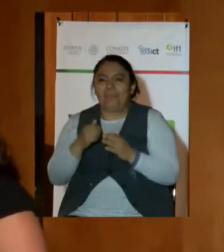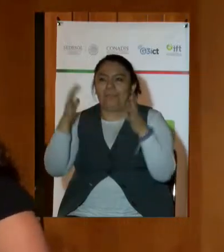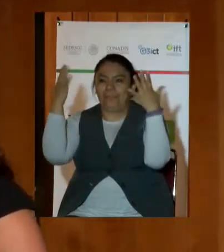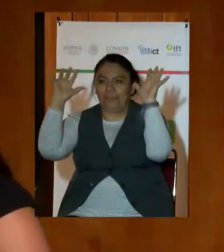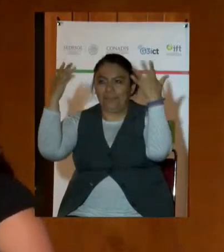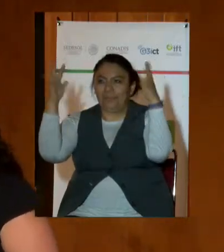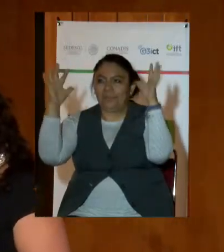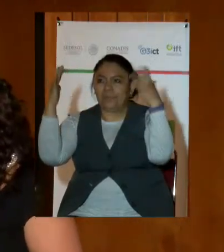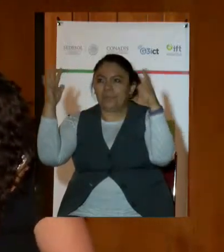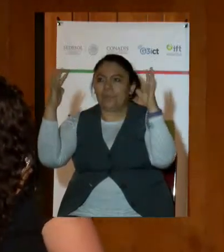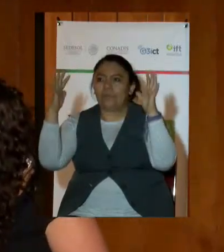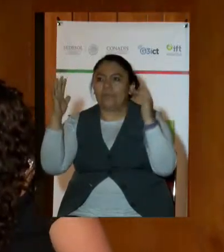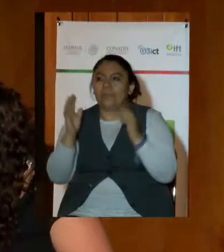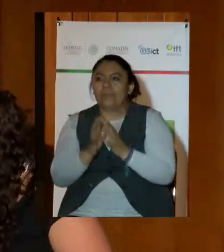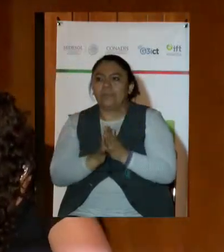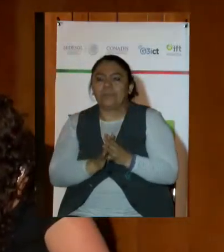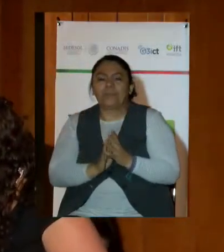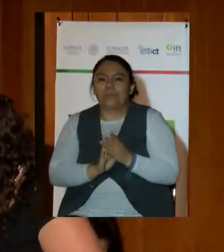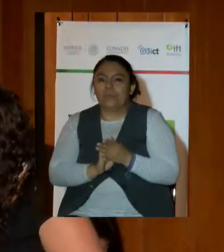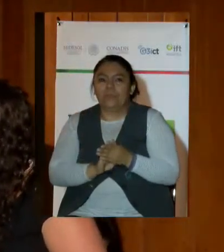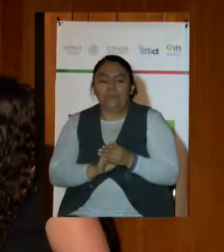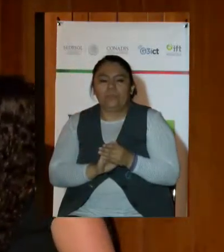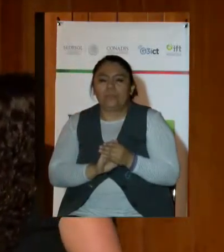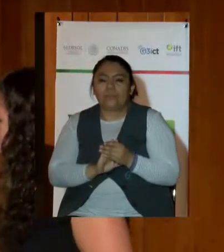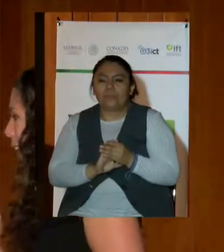La comisionada Adriana Labardini del IFT.